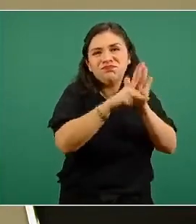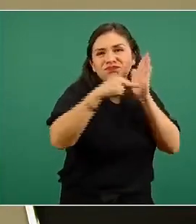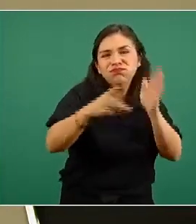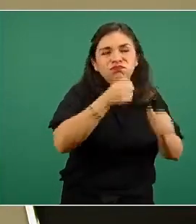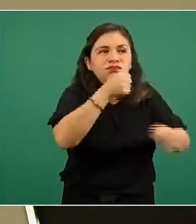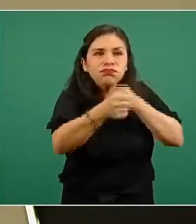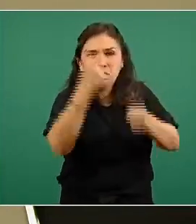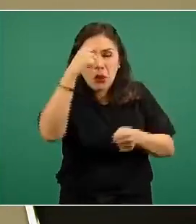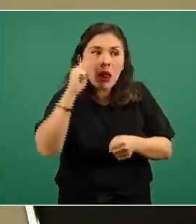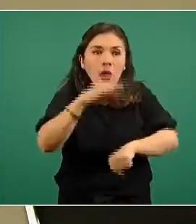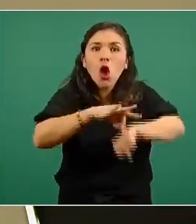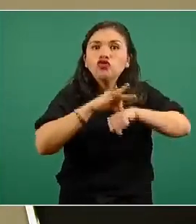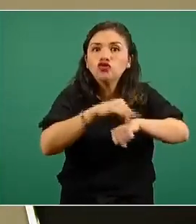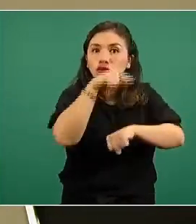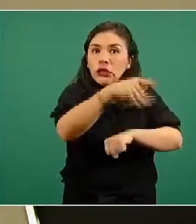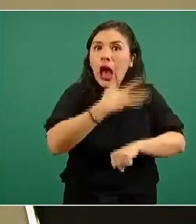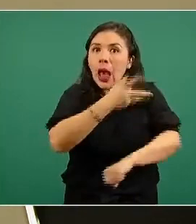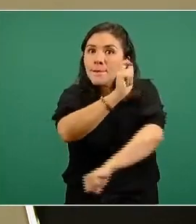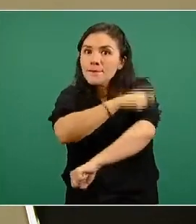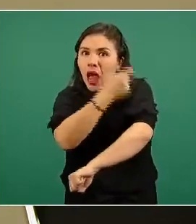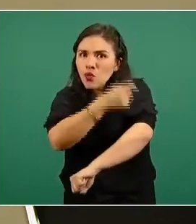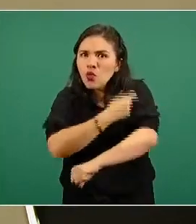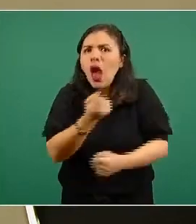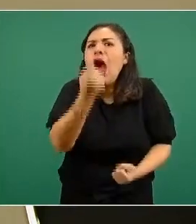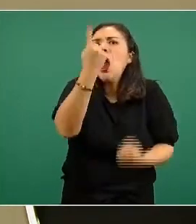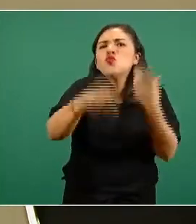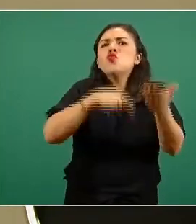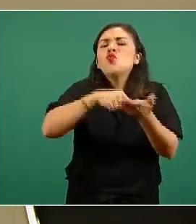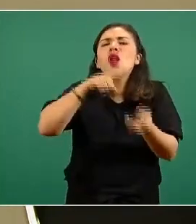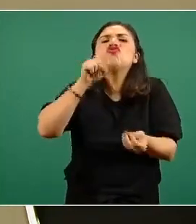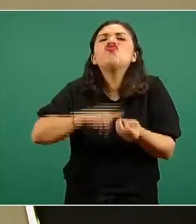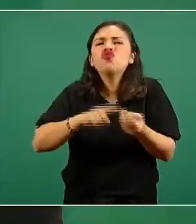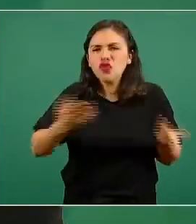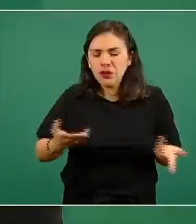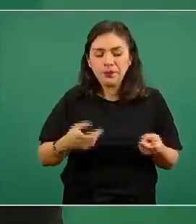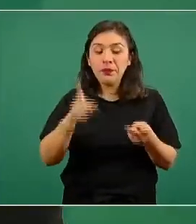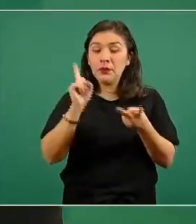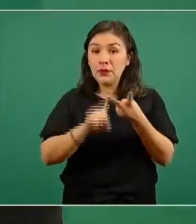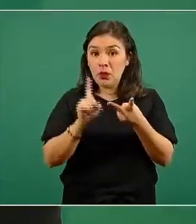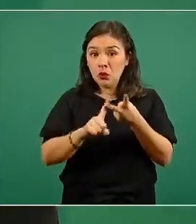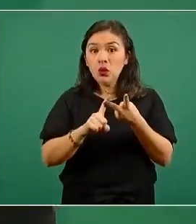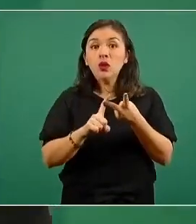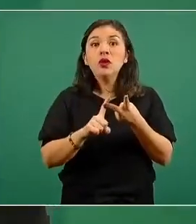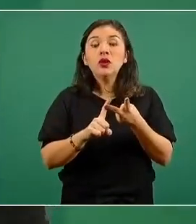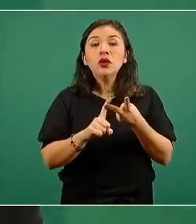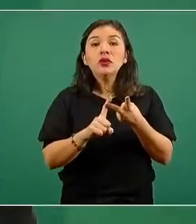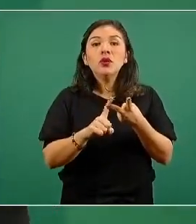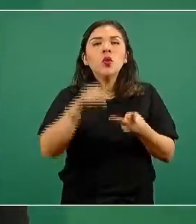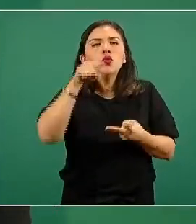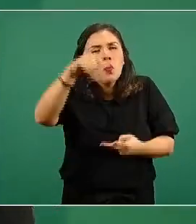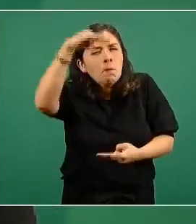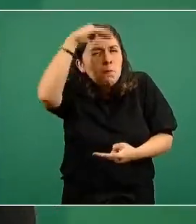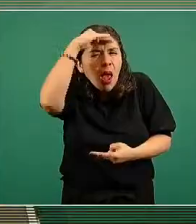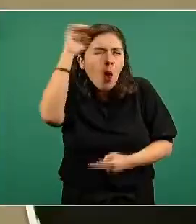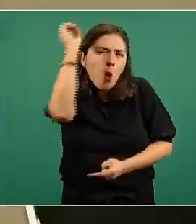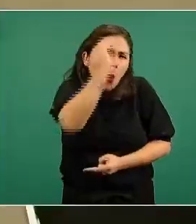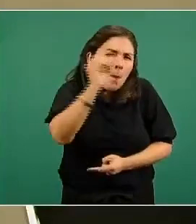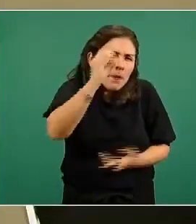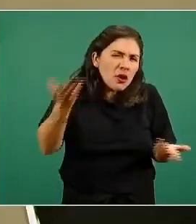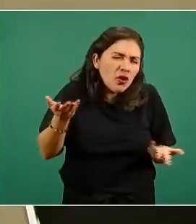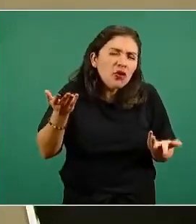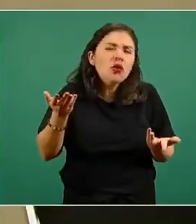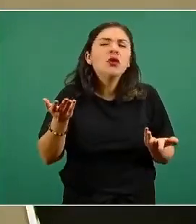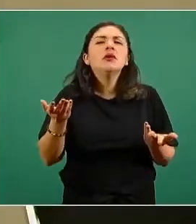se está llevando a cabo esta vacunación en alguno de los puntos? Y la segunda, en su opinión personal,